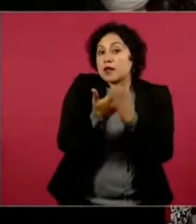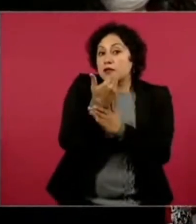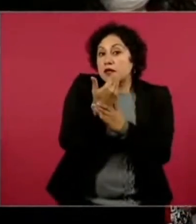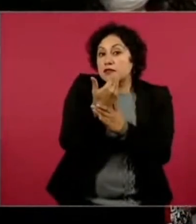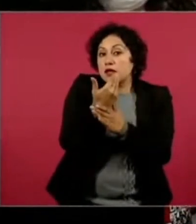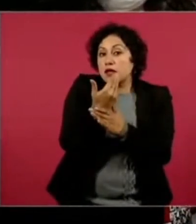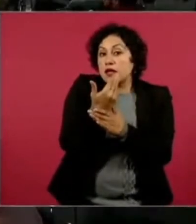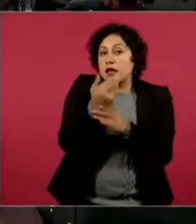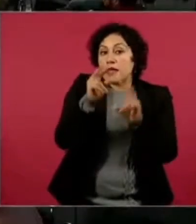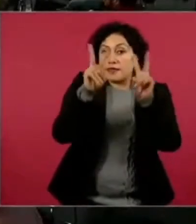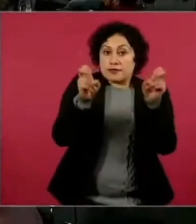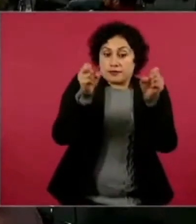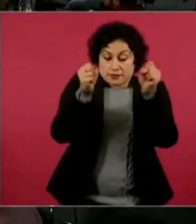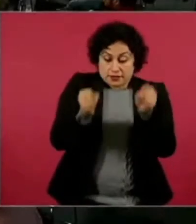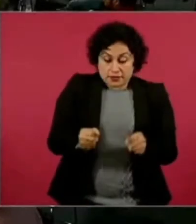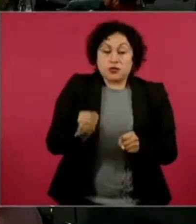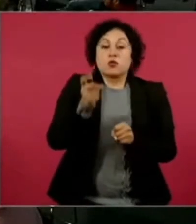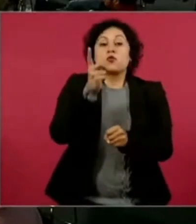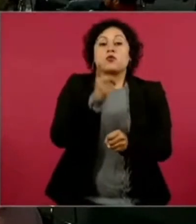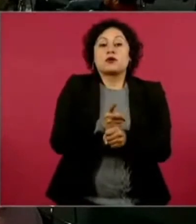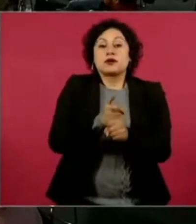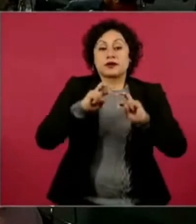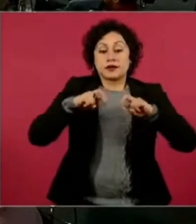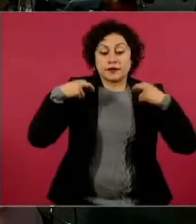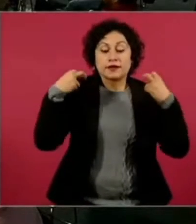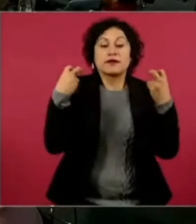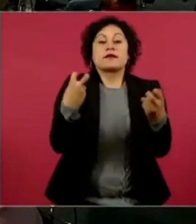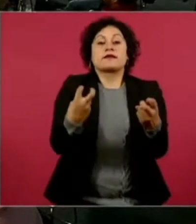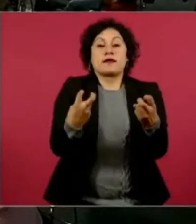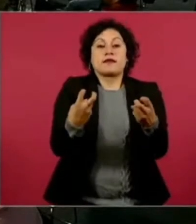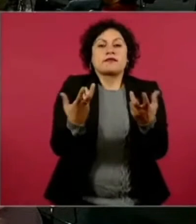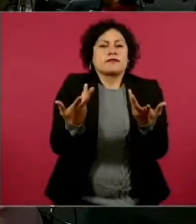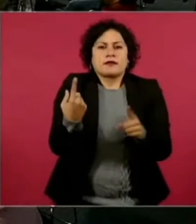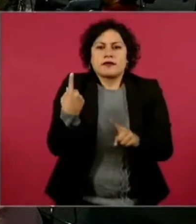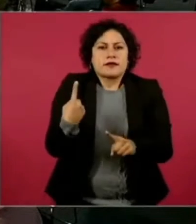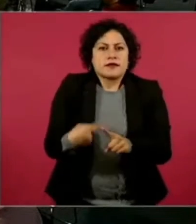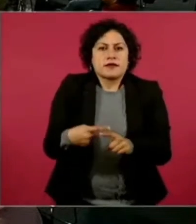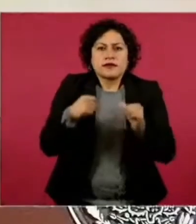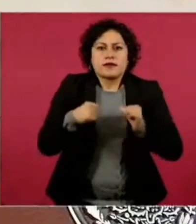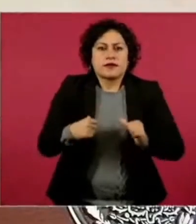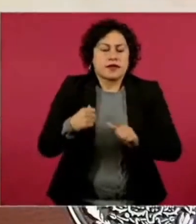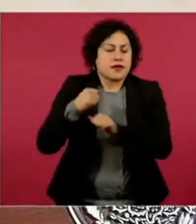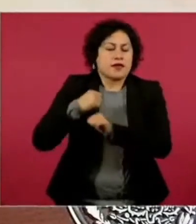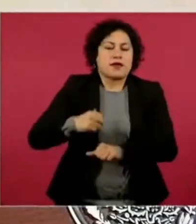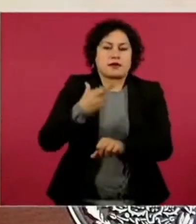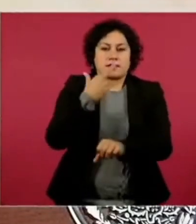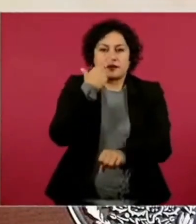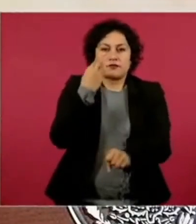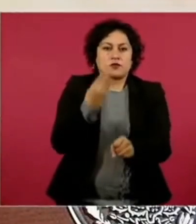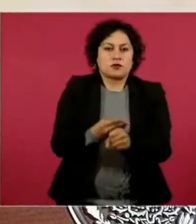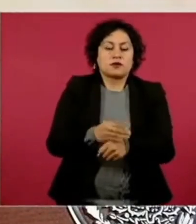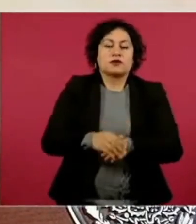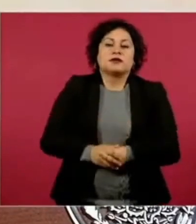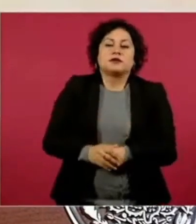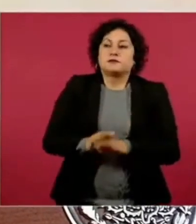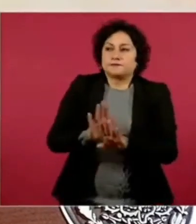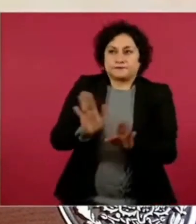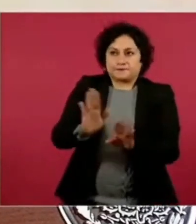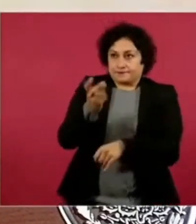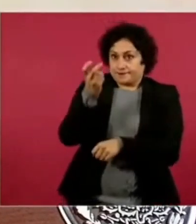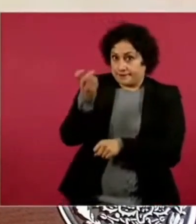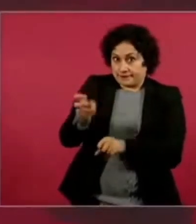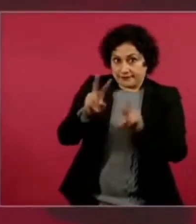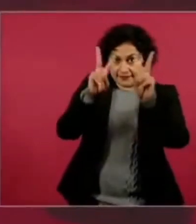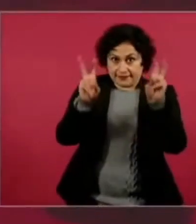enlace? Está detenida la mesa de seguridad. De todas maneras, hay reuniones entre